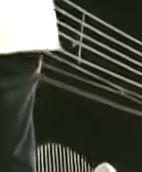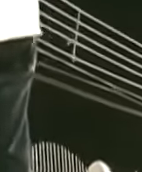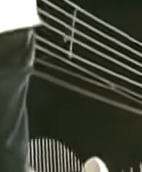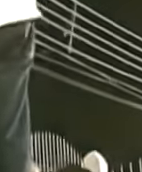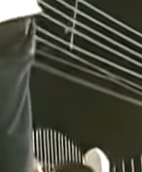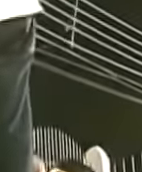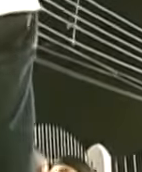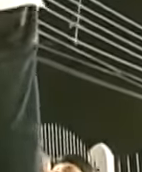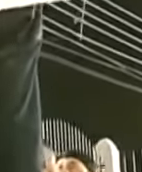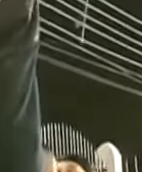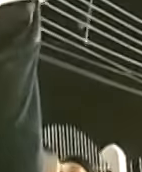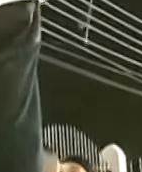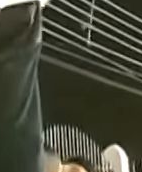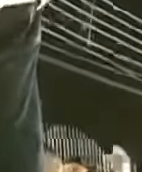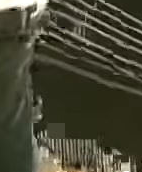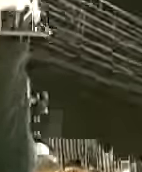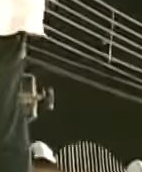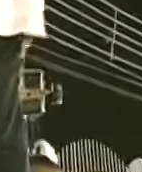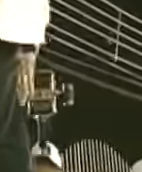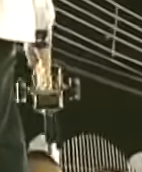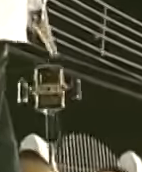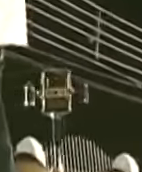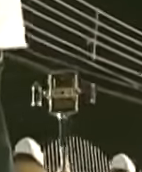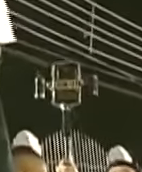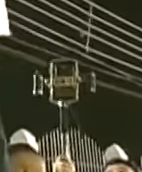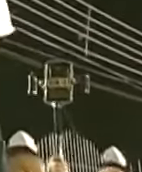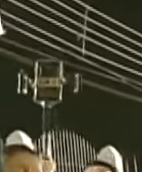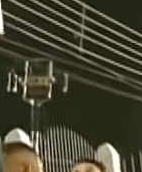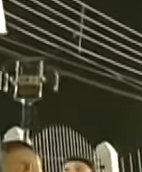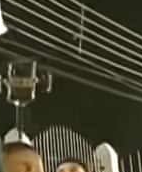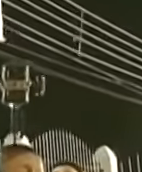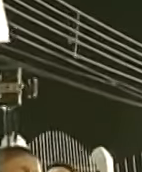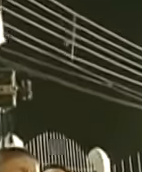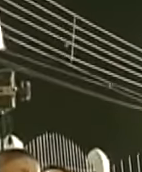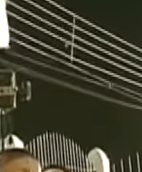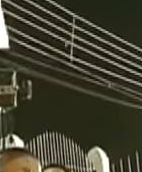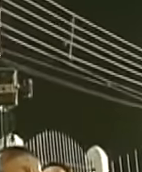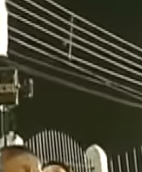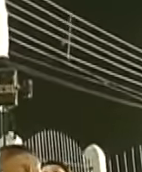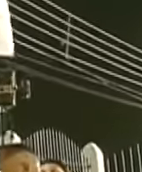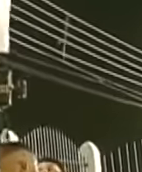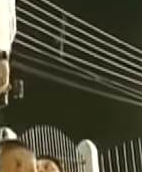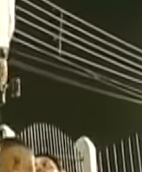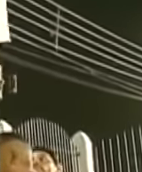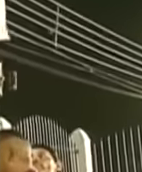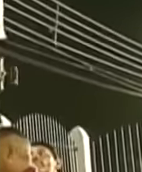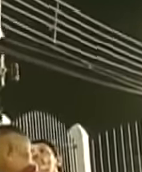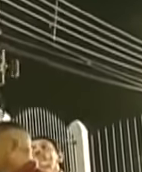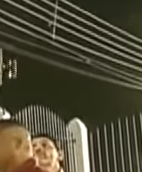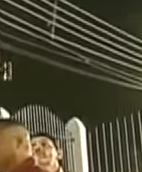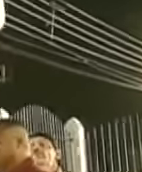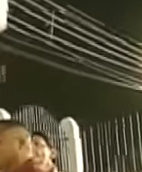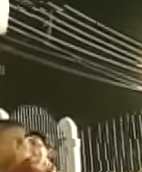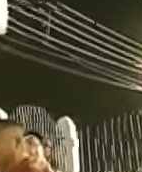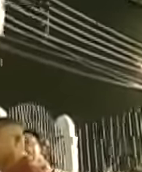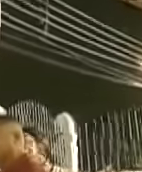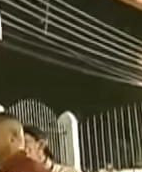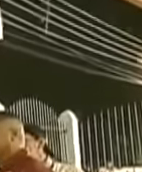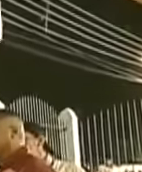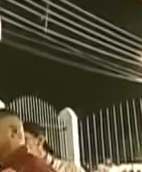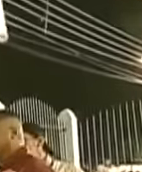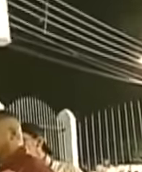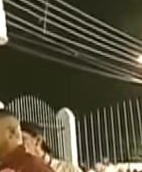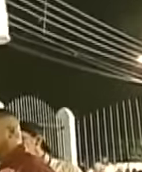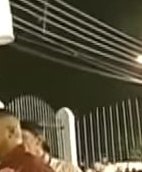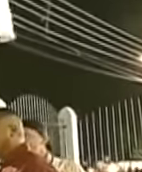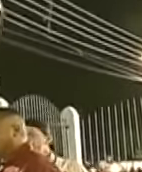República Bolivariana de Venezuela, Nicolás Maduro, para inaugurar el Hospital Tipo 3 Virgen del Valle. Como podemos ver, el presidente constitucional saluda al